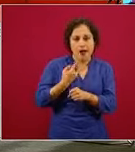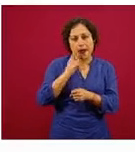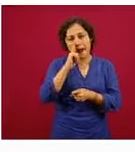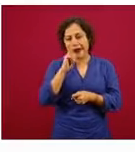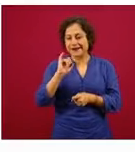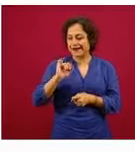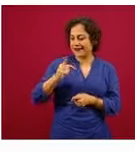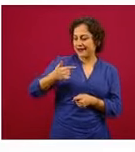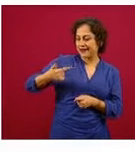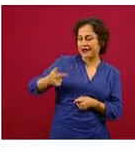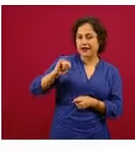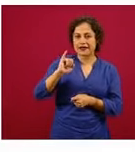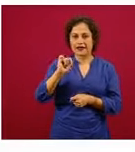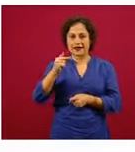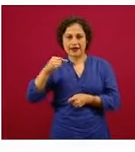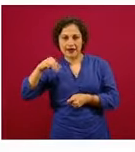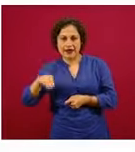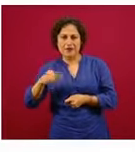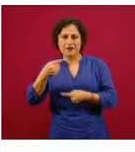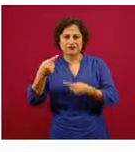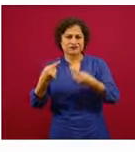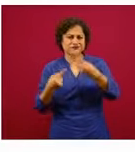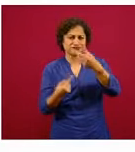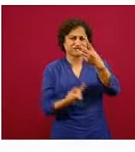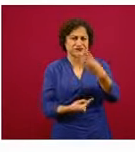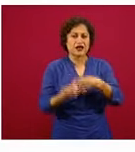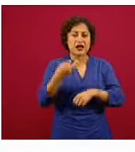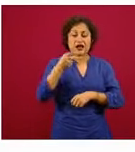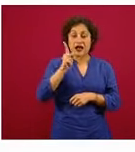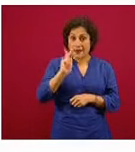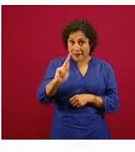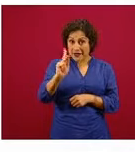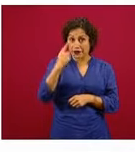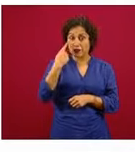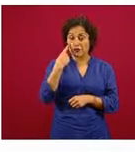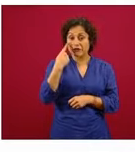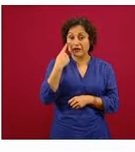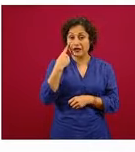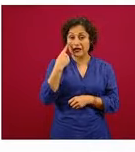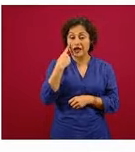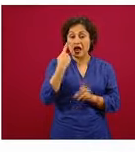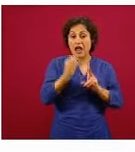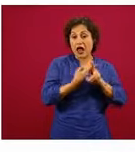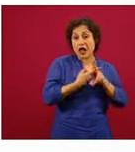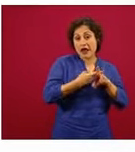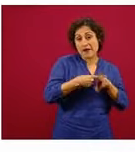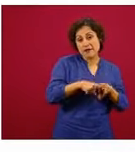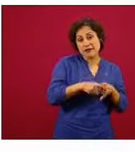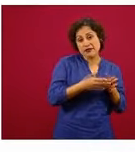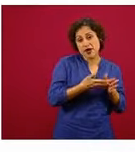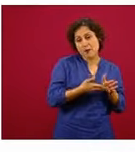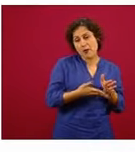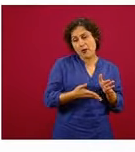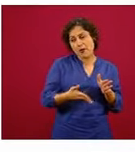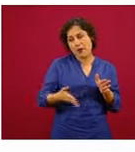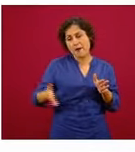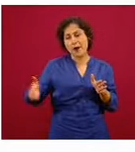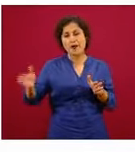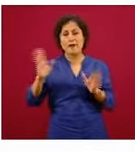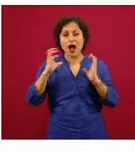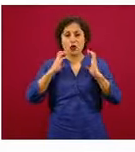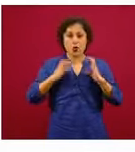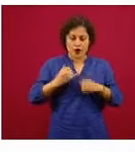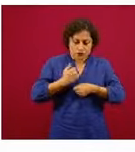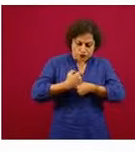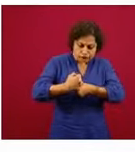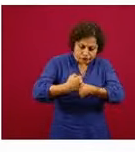pero fíjense, es solo un camino de inicio largo que requiere mucho más atención, pero le